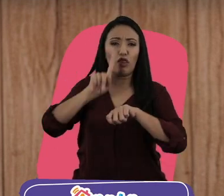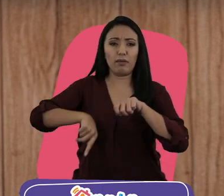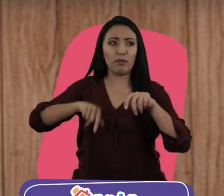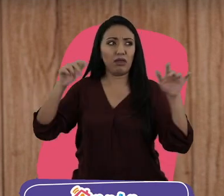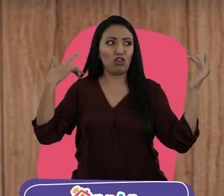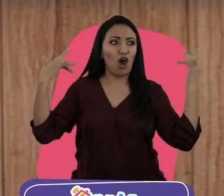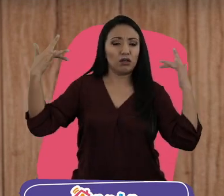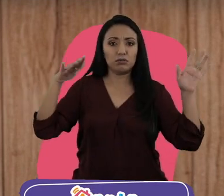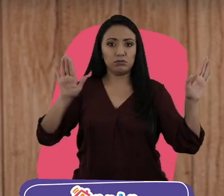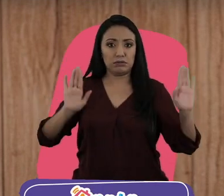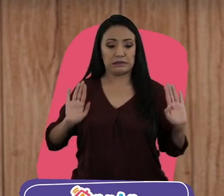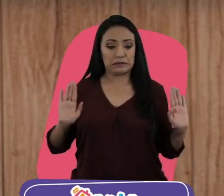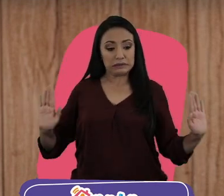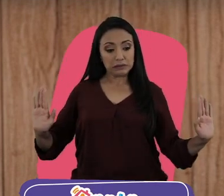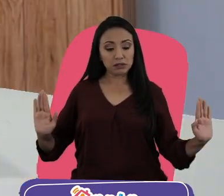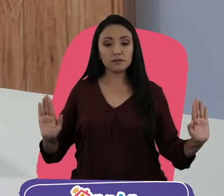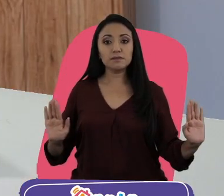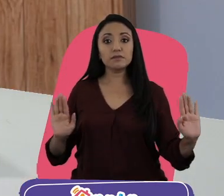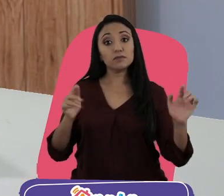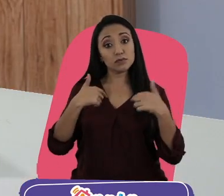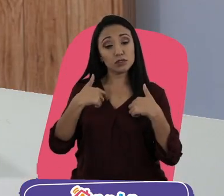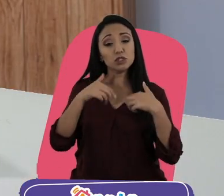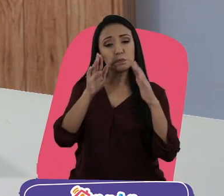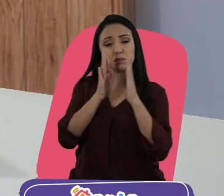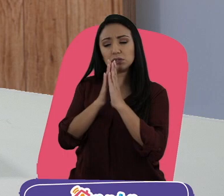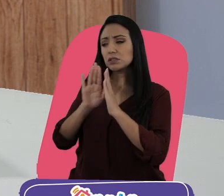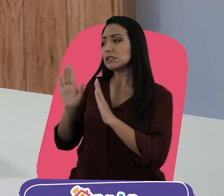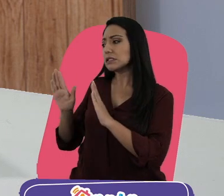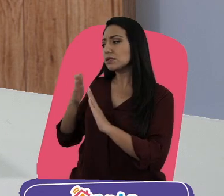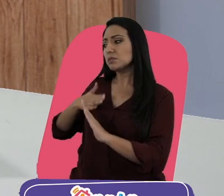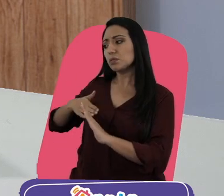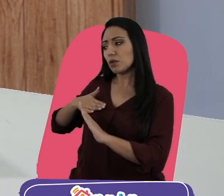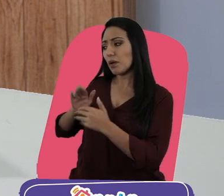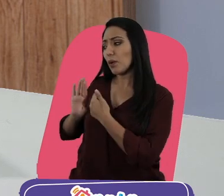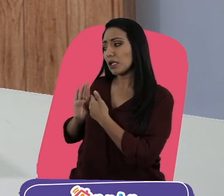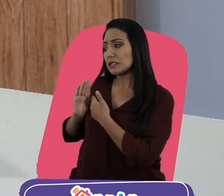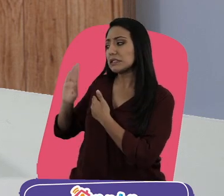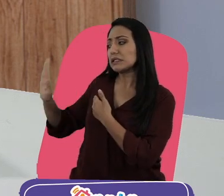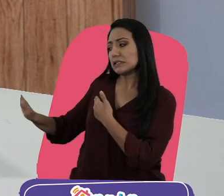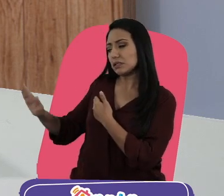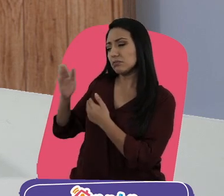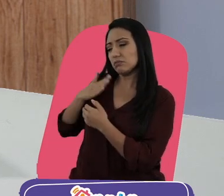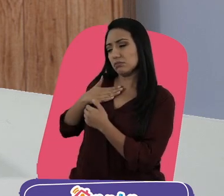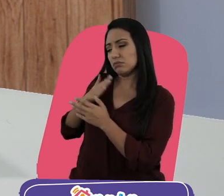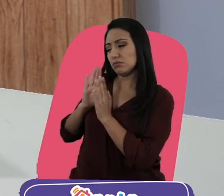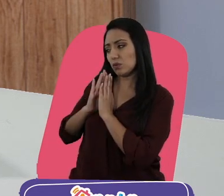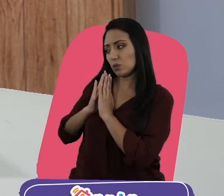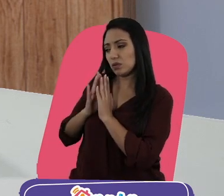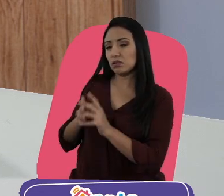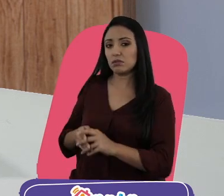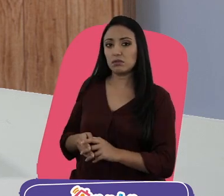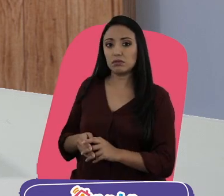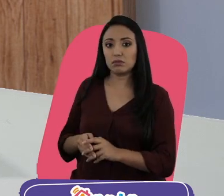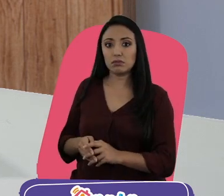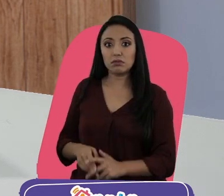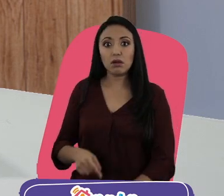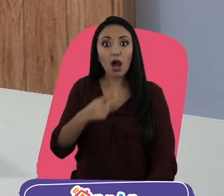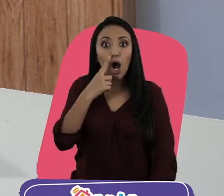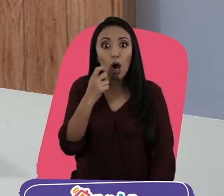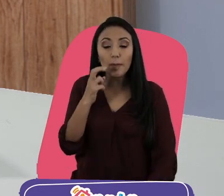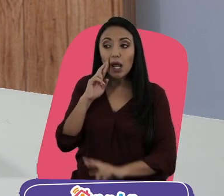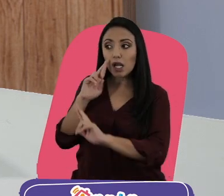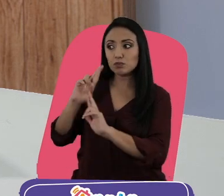¿Se dan cuenta lo importante que fue eso? El respeto es fundamental para mantener el orden de una sociedad saludable, pero es